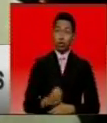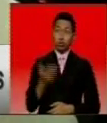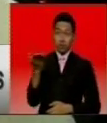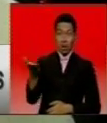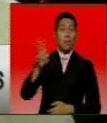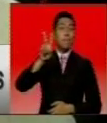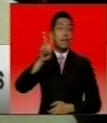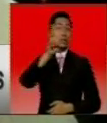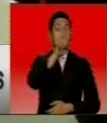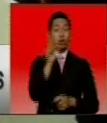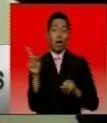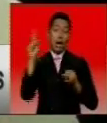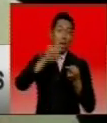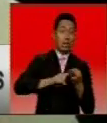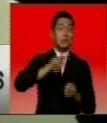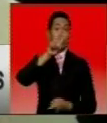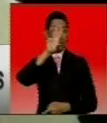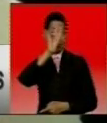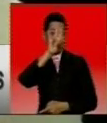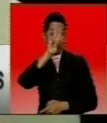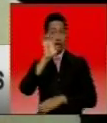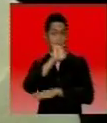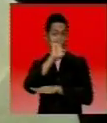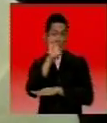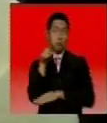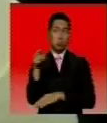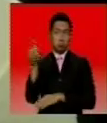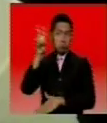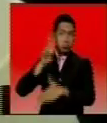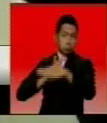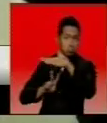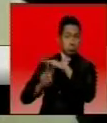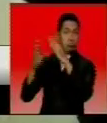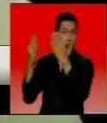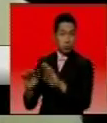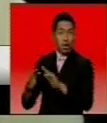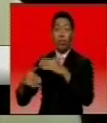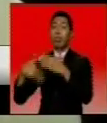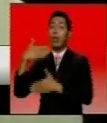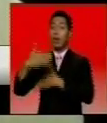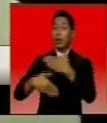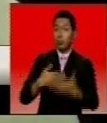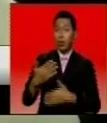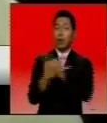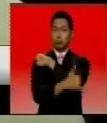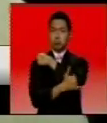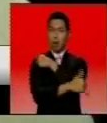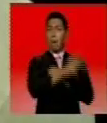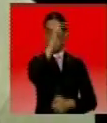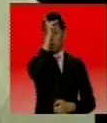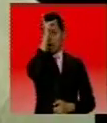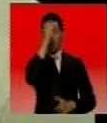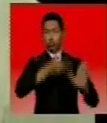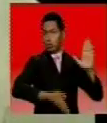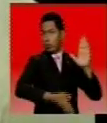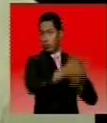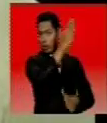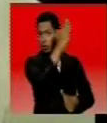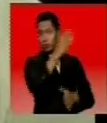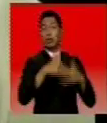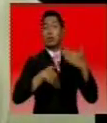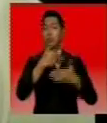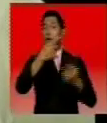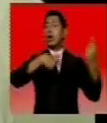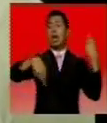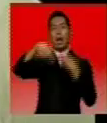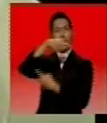el 22 al 27 de enero. Luego se fueron a Perú. Son las informaciones que se escuchan, que se fueron a Perú, luego revolvieron